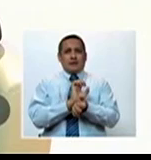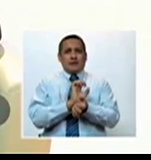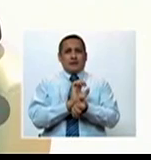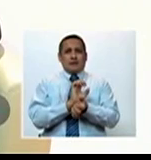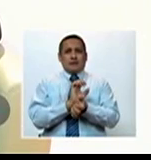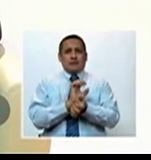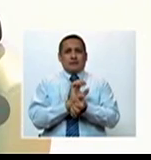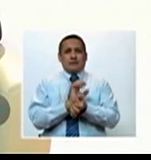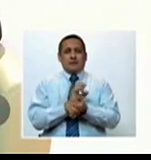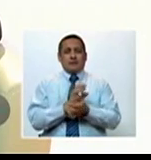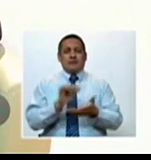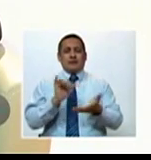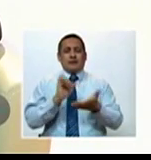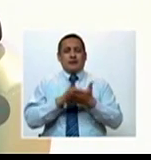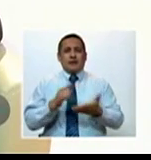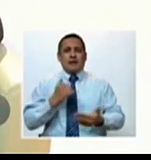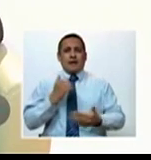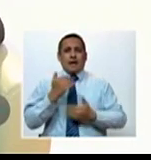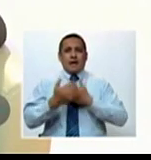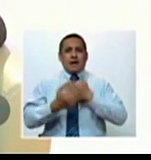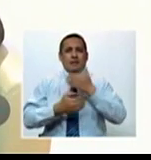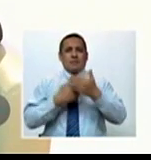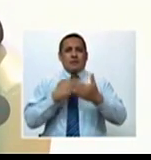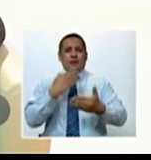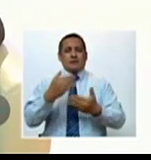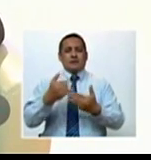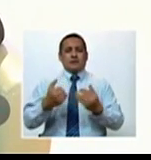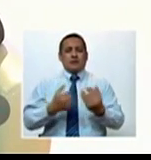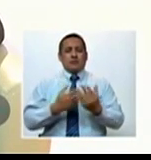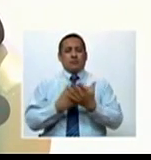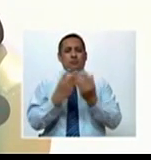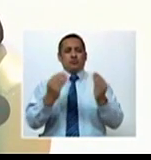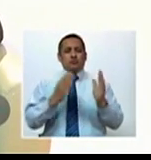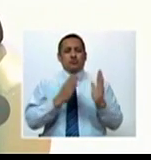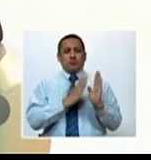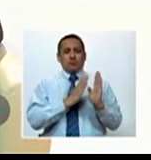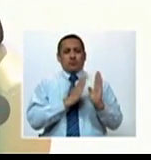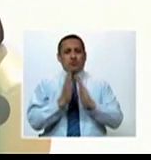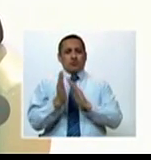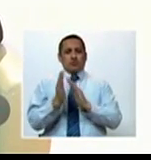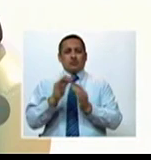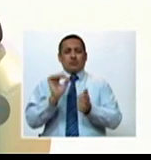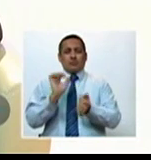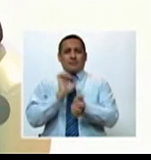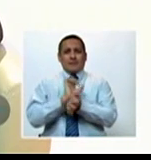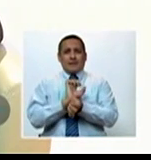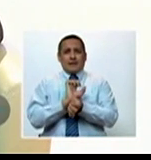lleva adelante un proceso penal,